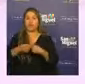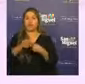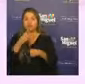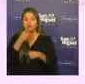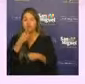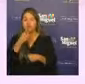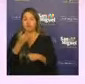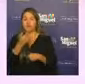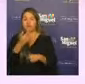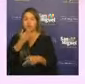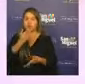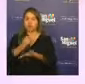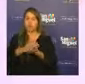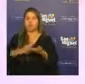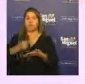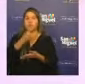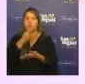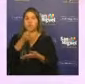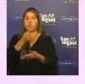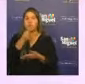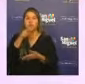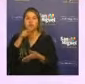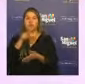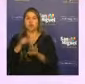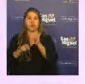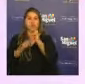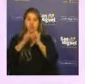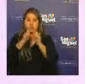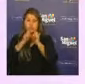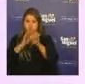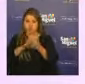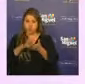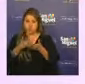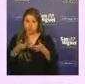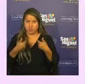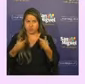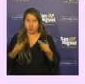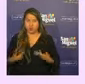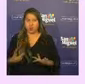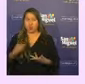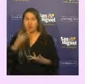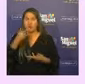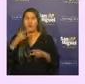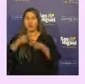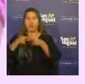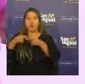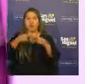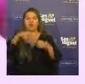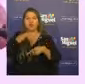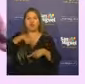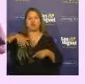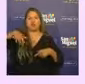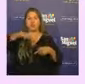como venta de medicamentos, que es un riesgo para nuestra salud y para nuestra sociedad.